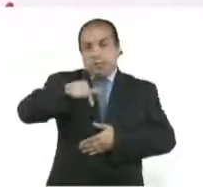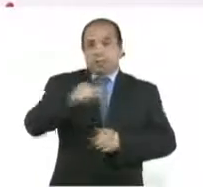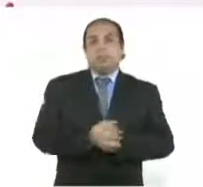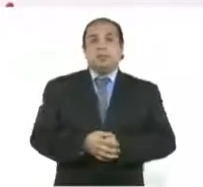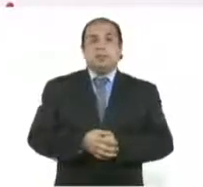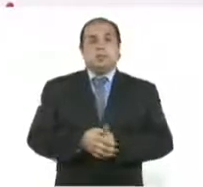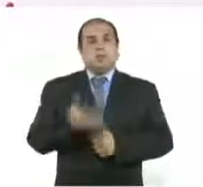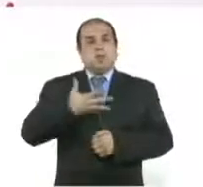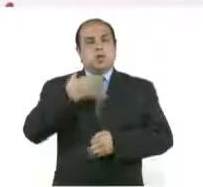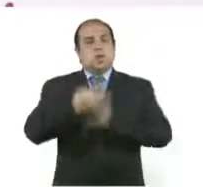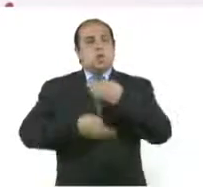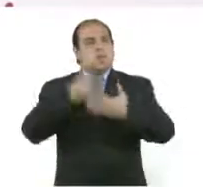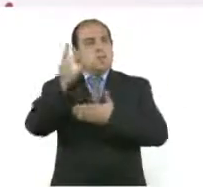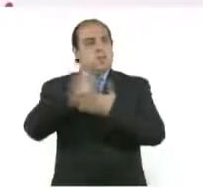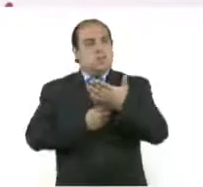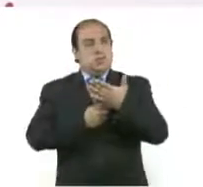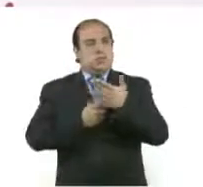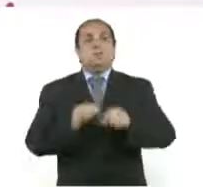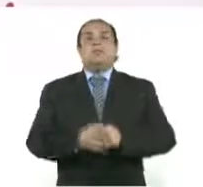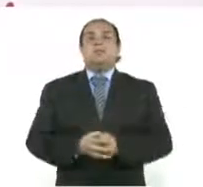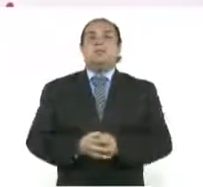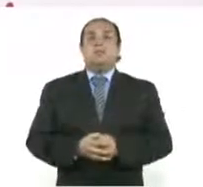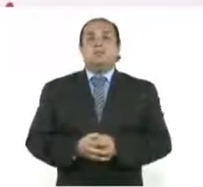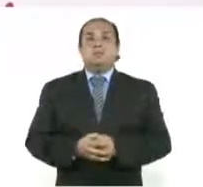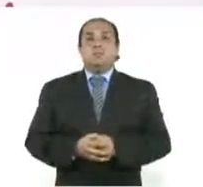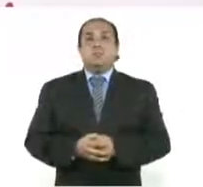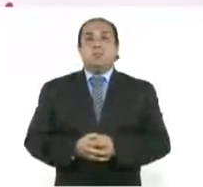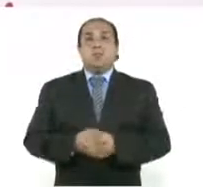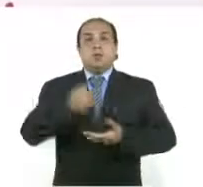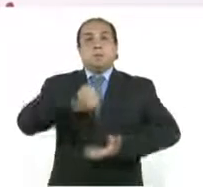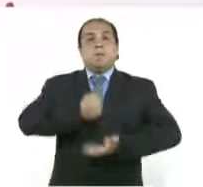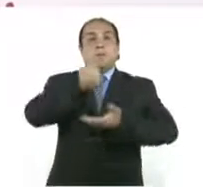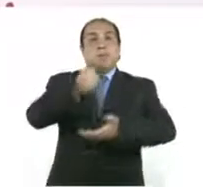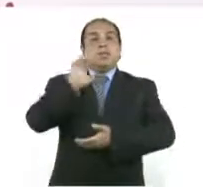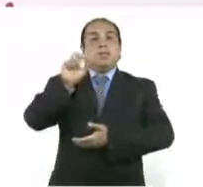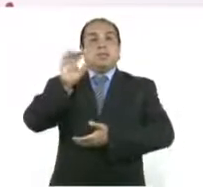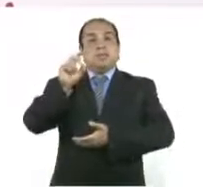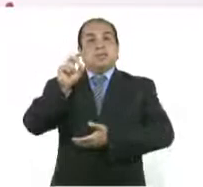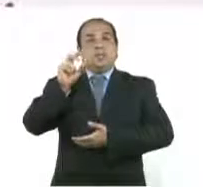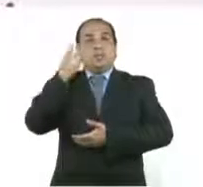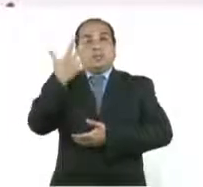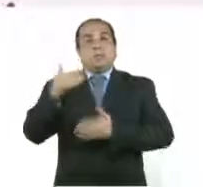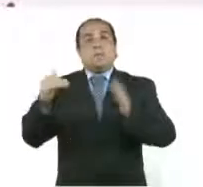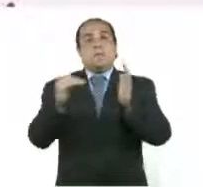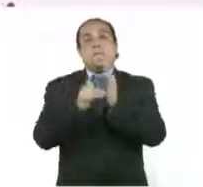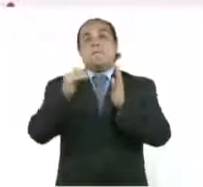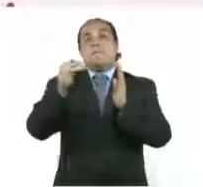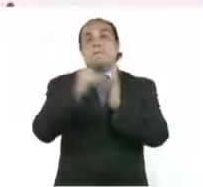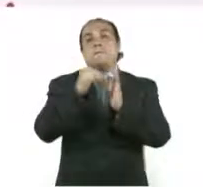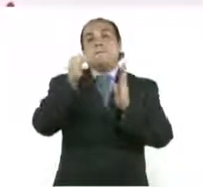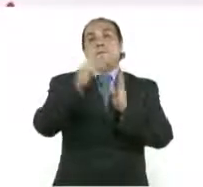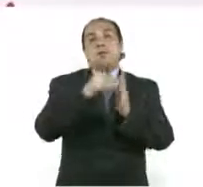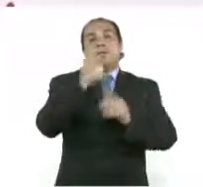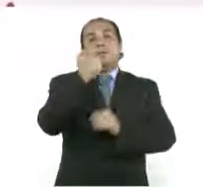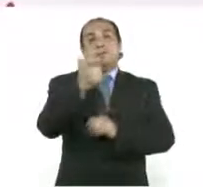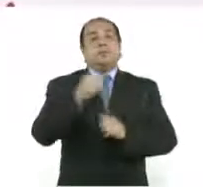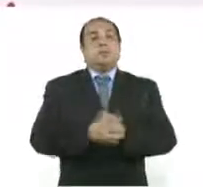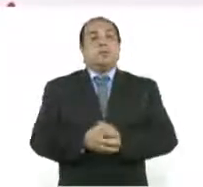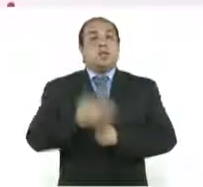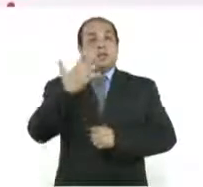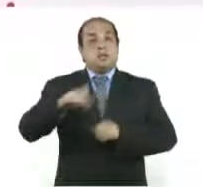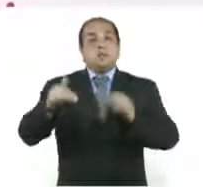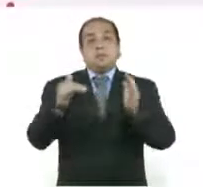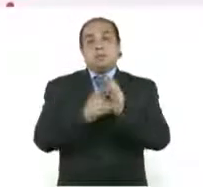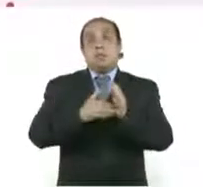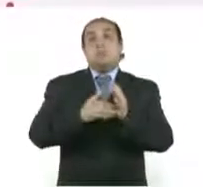los programas, este año se van a invertir 35 mil millones de pesos, 10 mil millones de pesos más